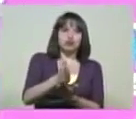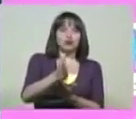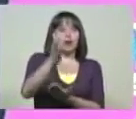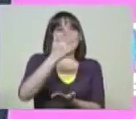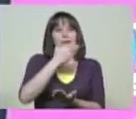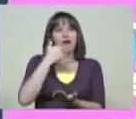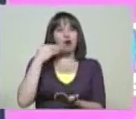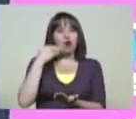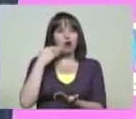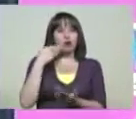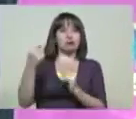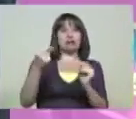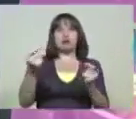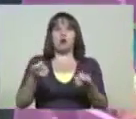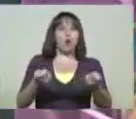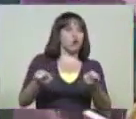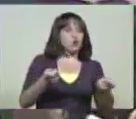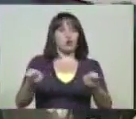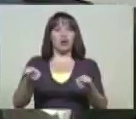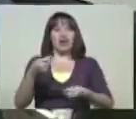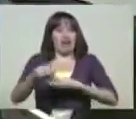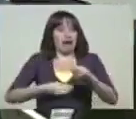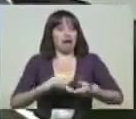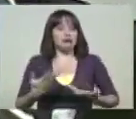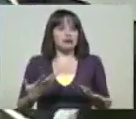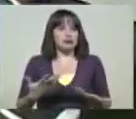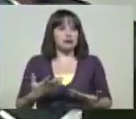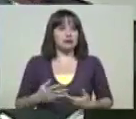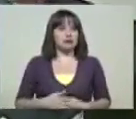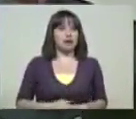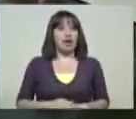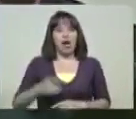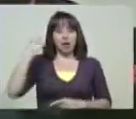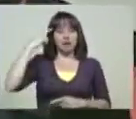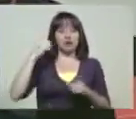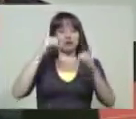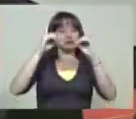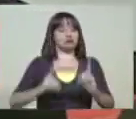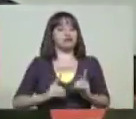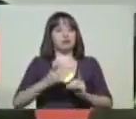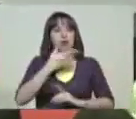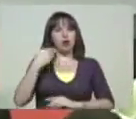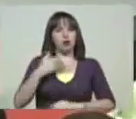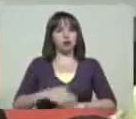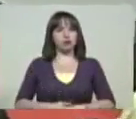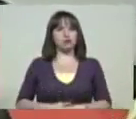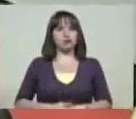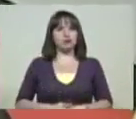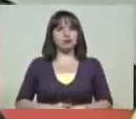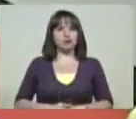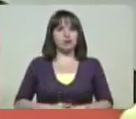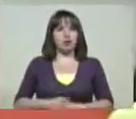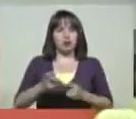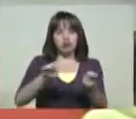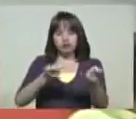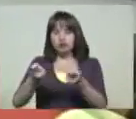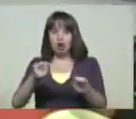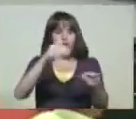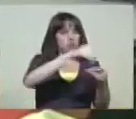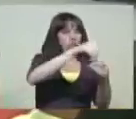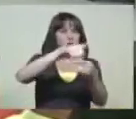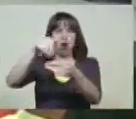las batallas intestinas de los aparatos cuadrar cada región y esas cosas y tratar de cuadrar votos por debajo